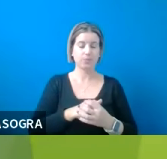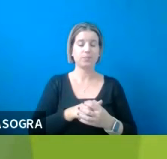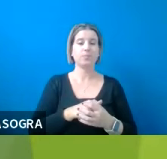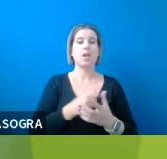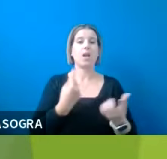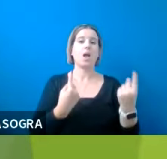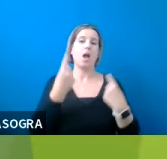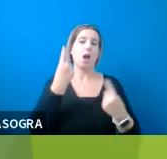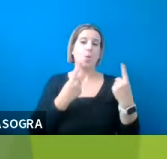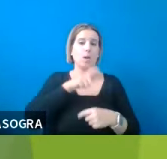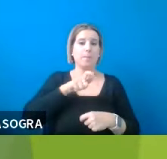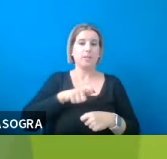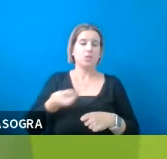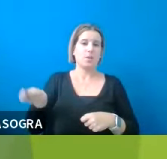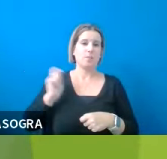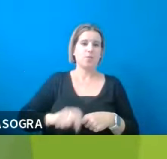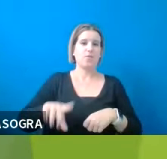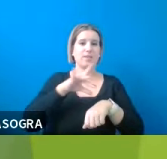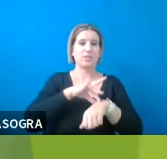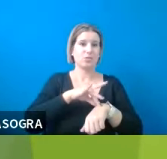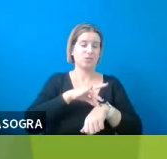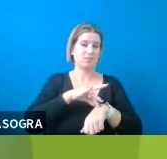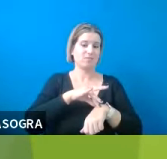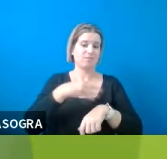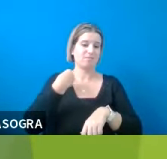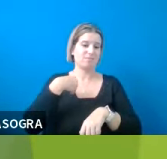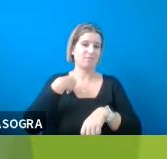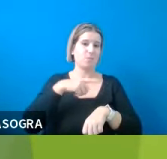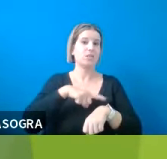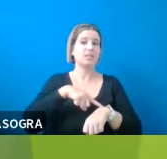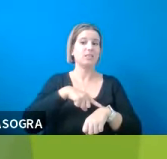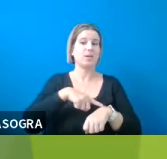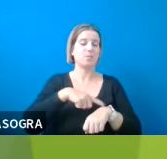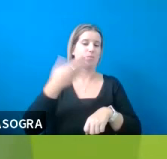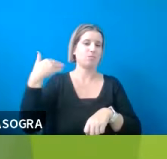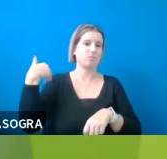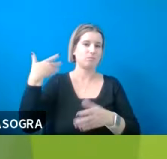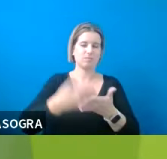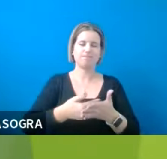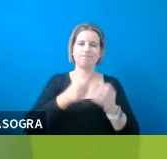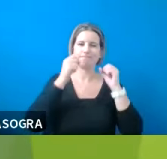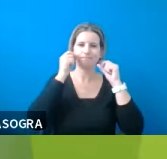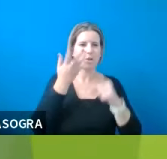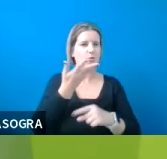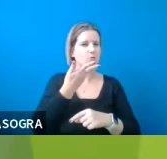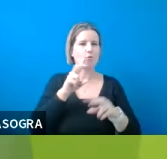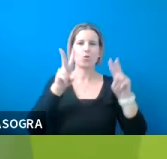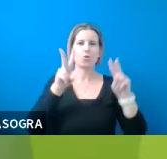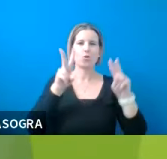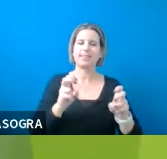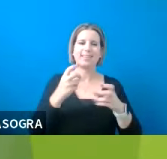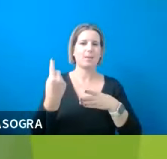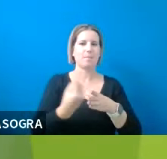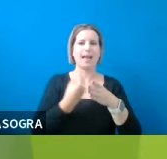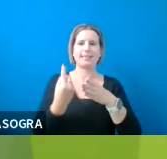Algunos sanitarios, a lo largo de todo este tiempo, he visto que tenían mucho desconocimiento sobre el TEA y a